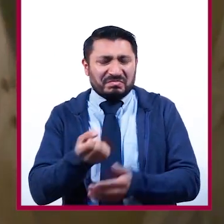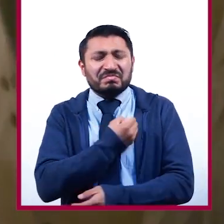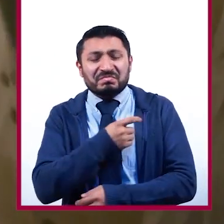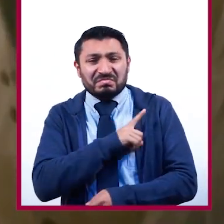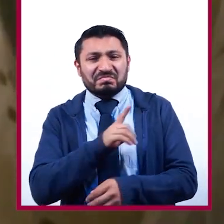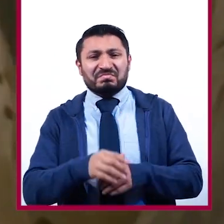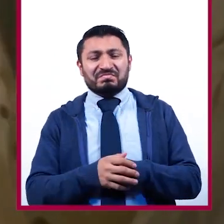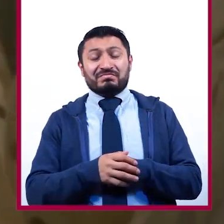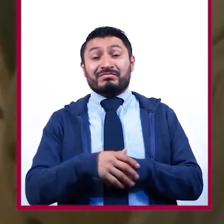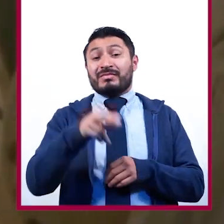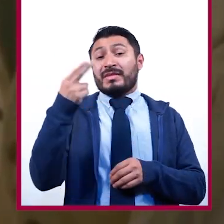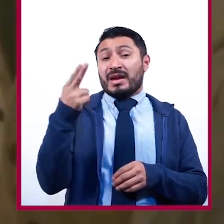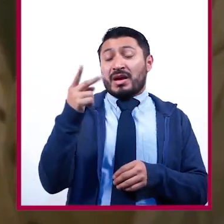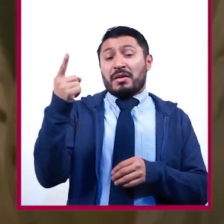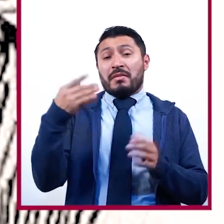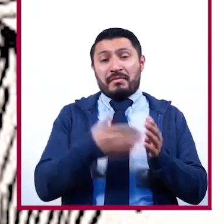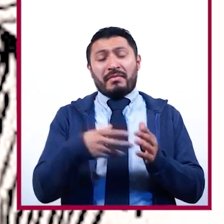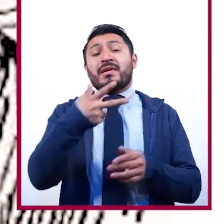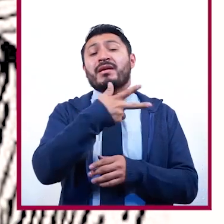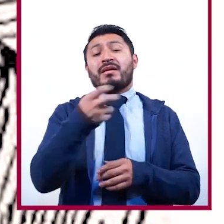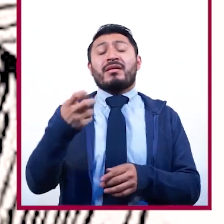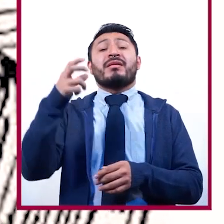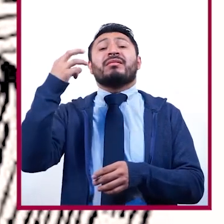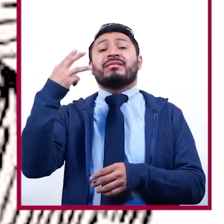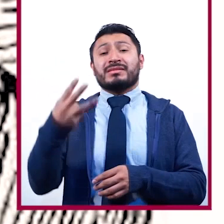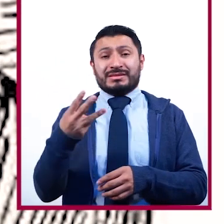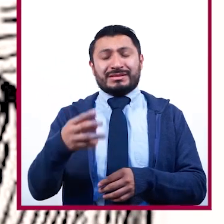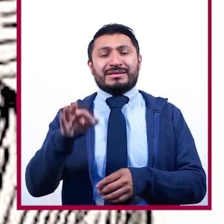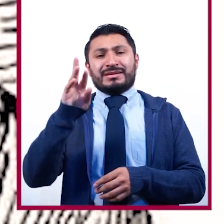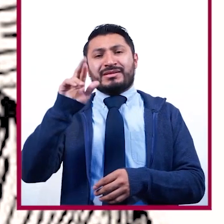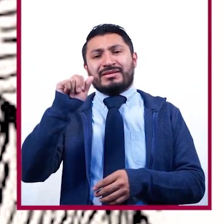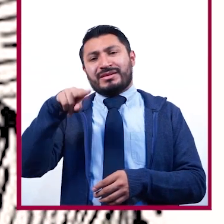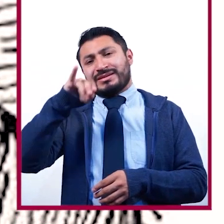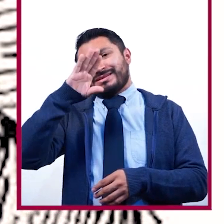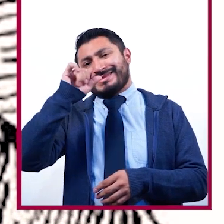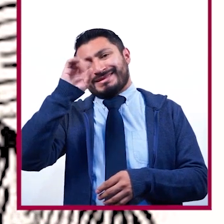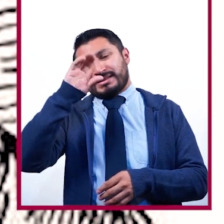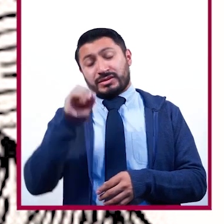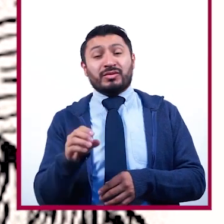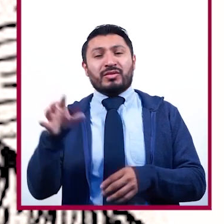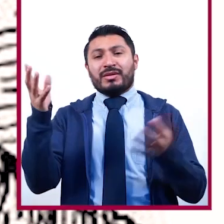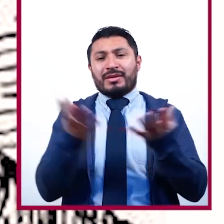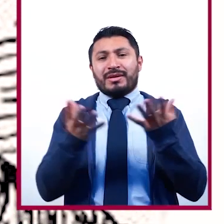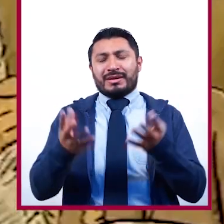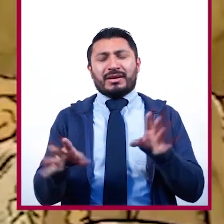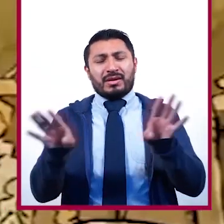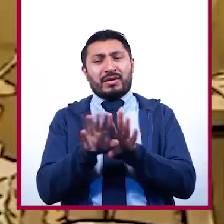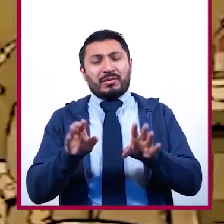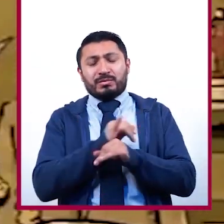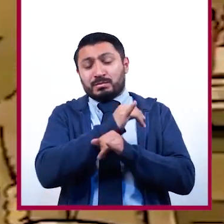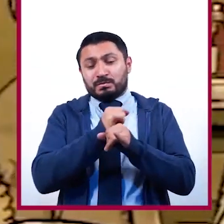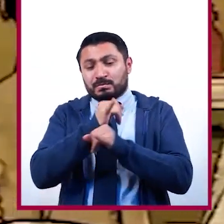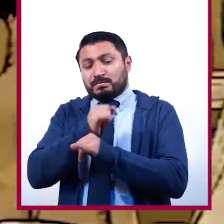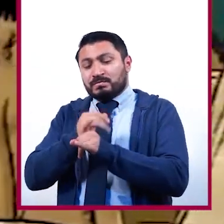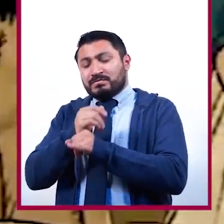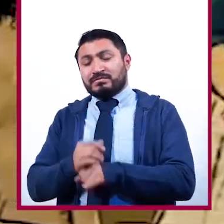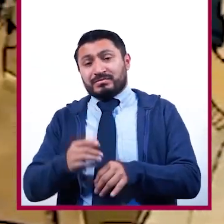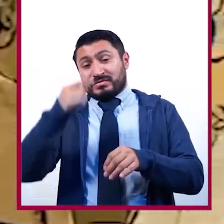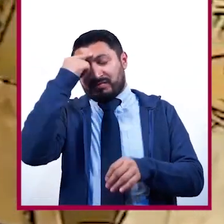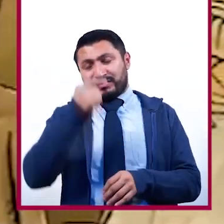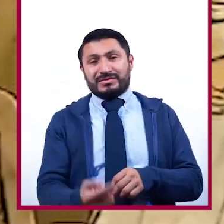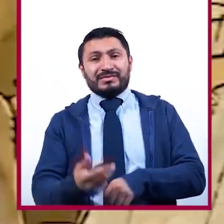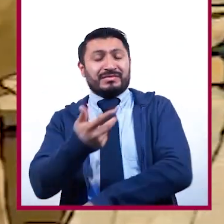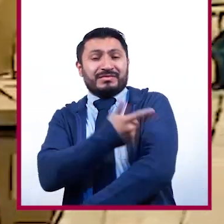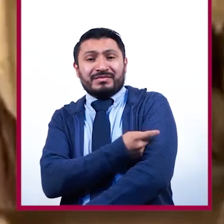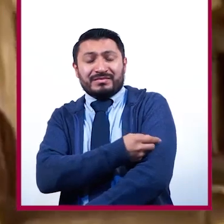en poco tiempo. En noviembre de 1803, Francisco Javier Balmis realizó una expedición